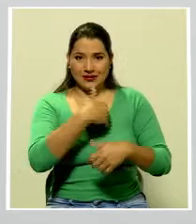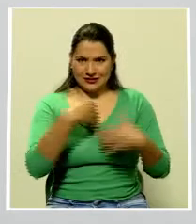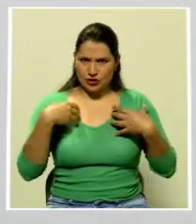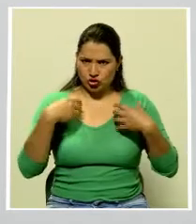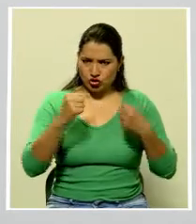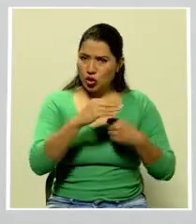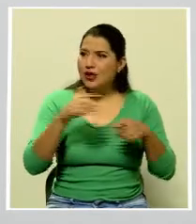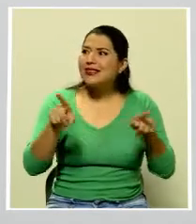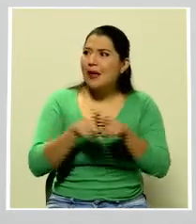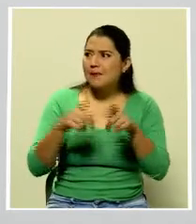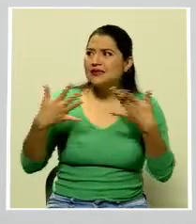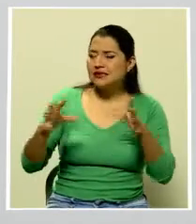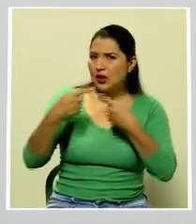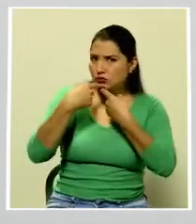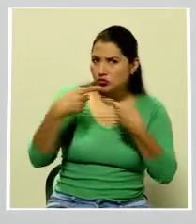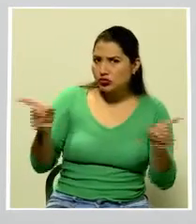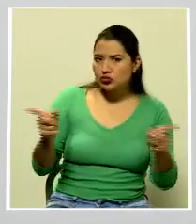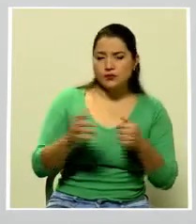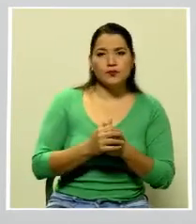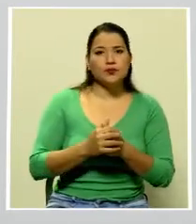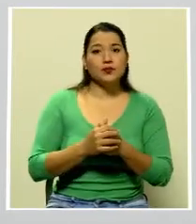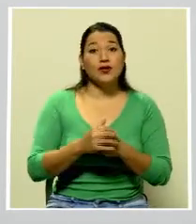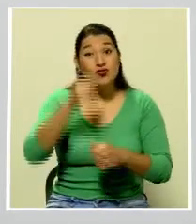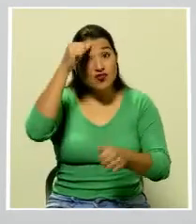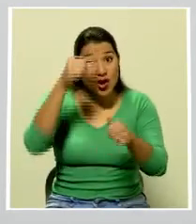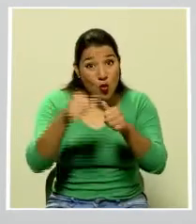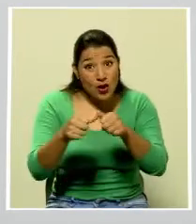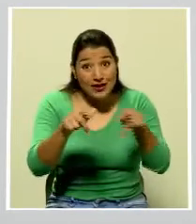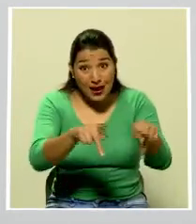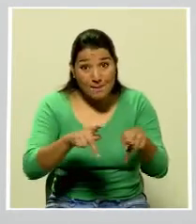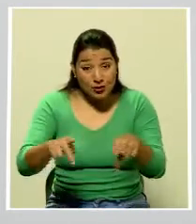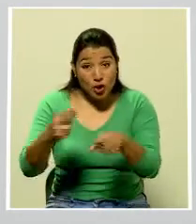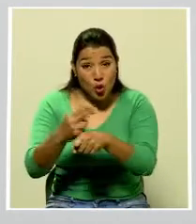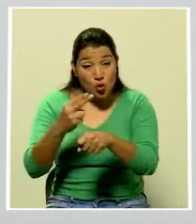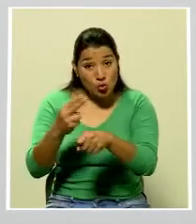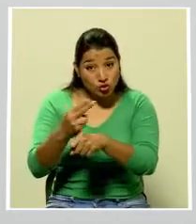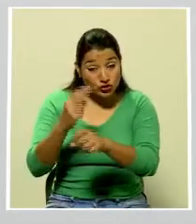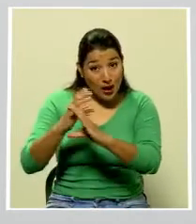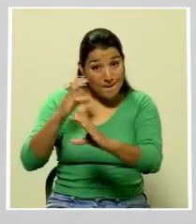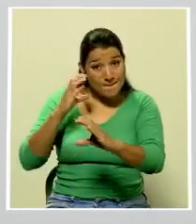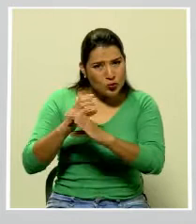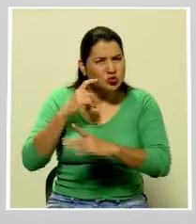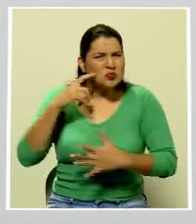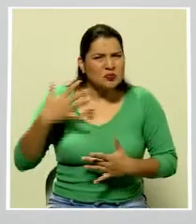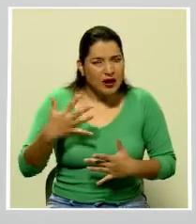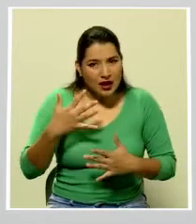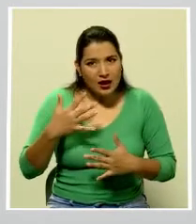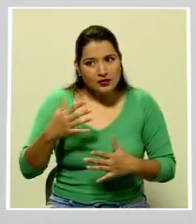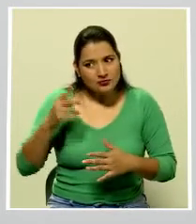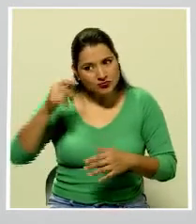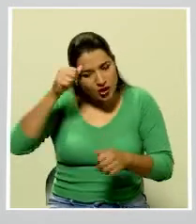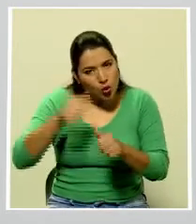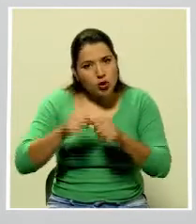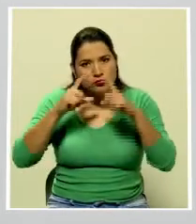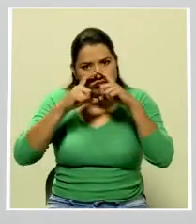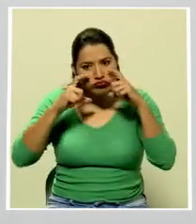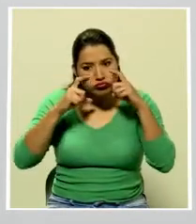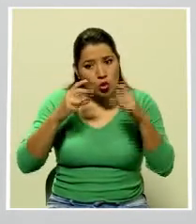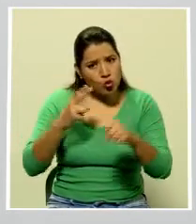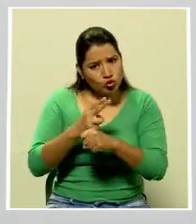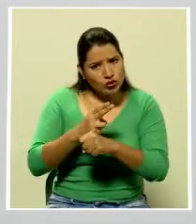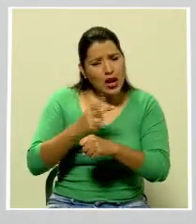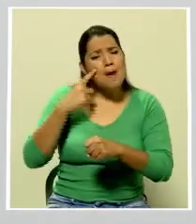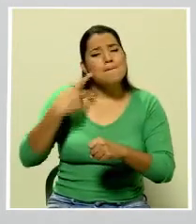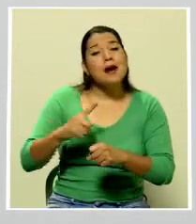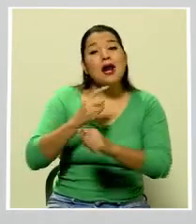el decreto respectivo. Recordamos a los usuarios que estos mecanismos son mecanismos de protección en el uso de